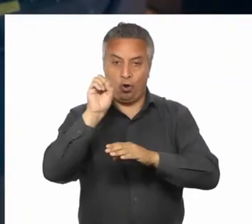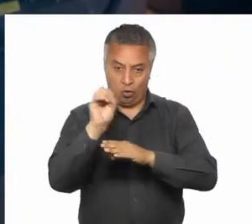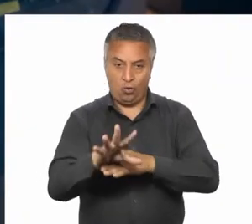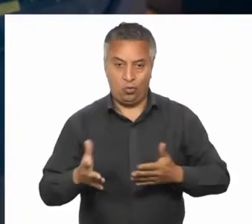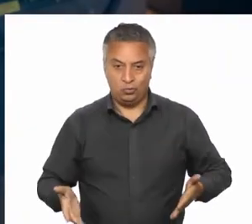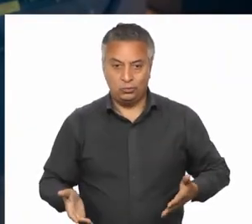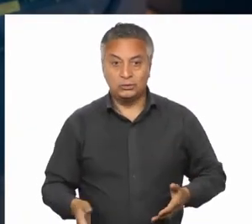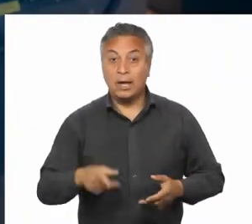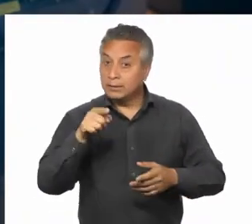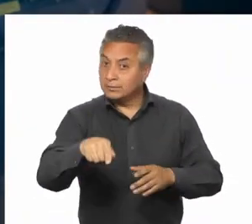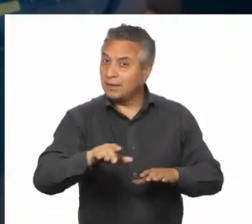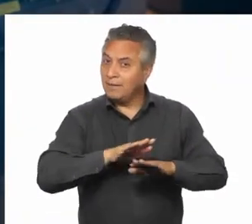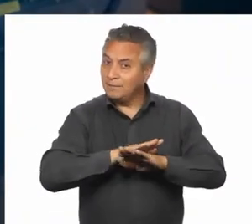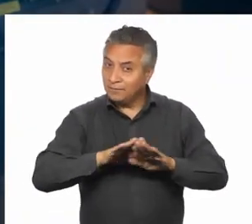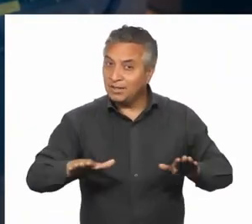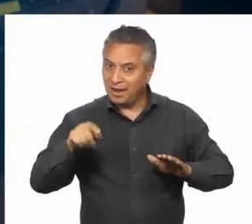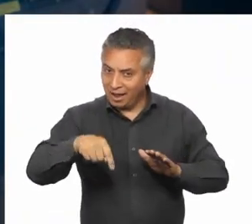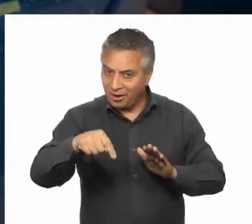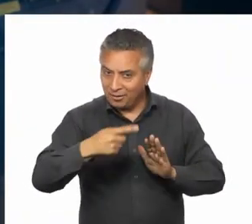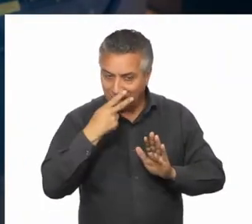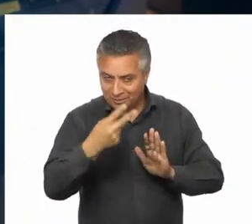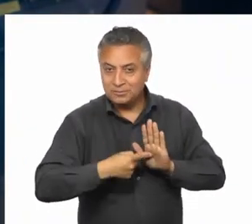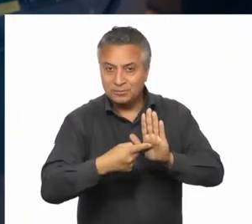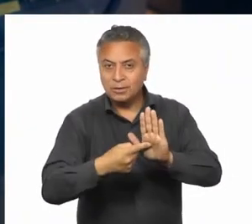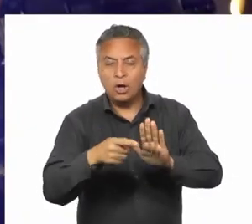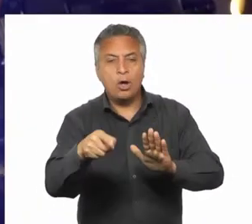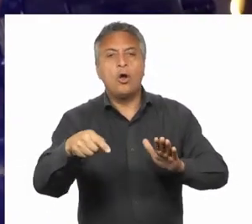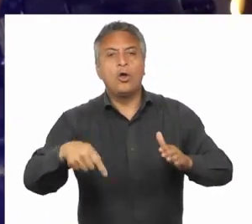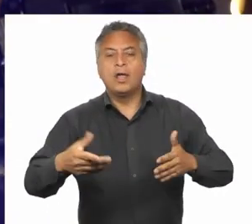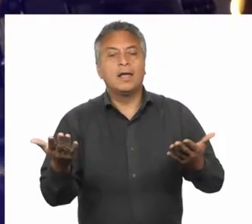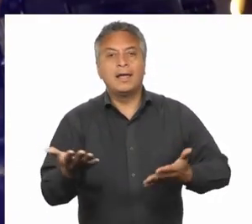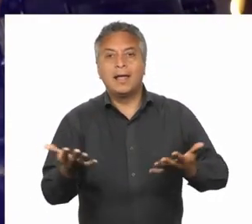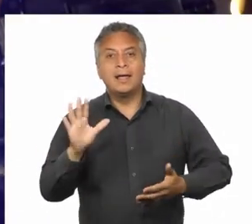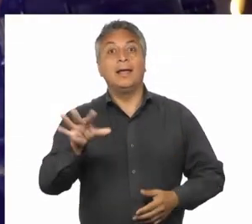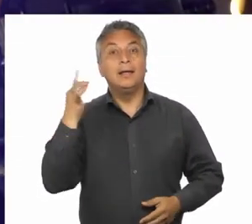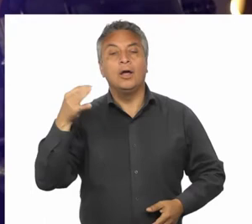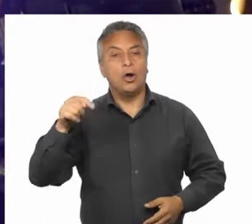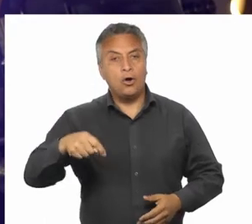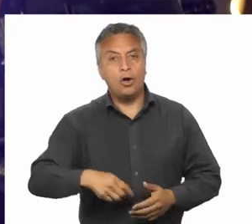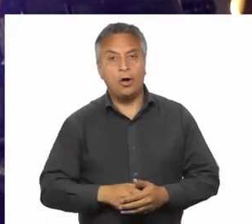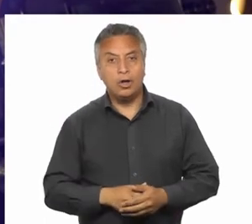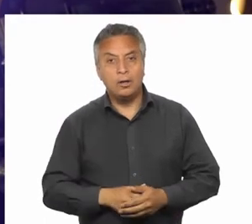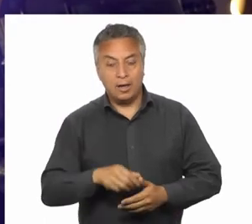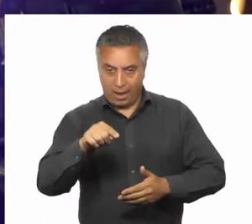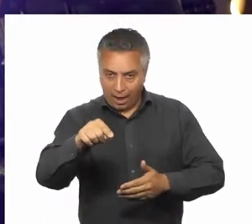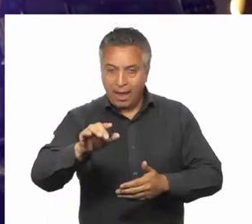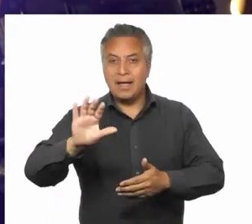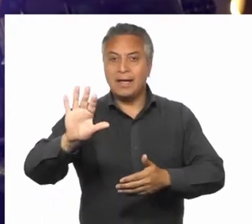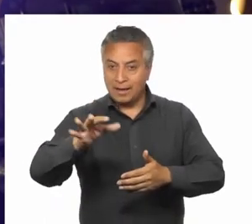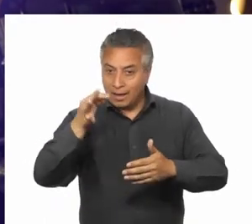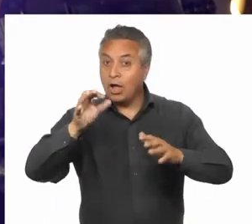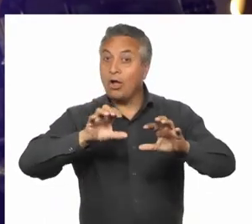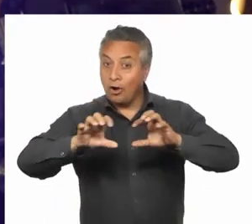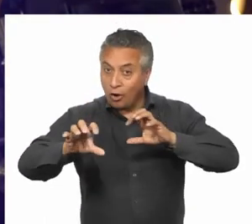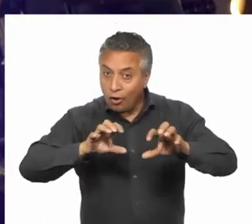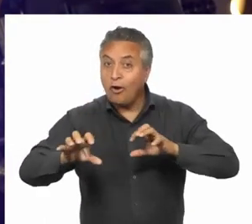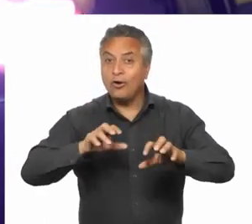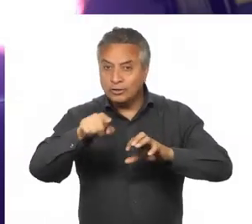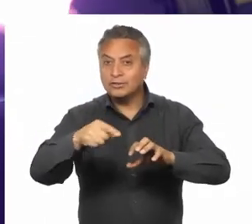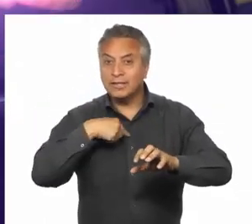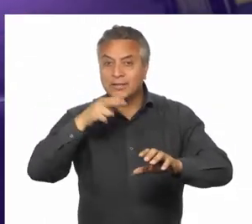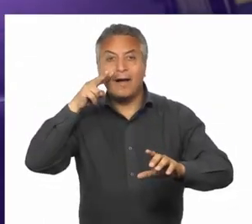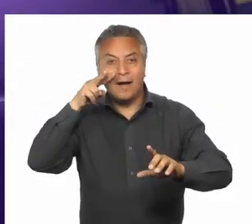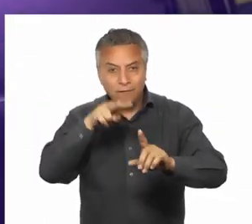Para terminar con este capítulo, ¿qué descubrimos hoy? Descubrimos cómo los objetos los vemos de un color en